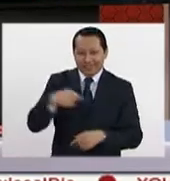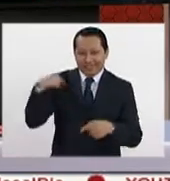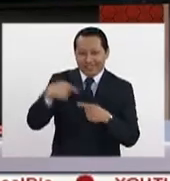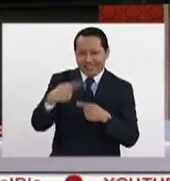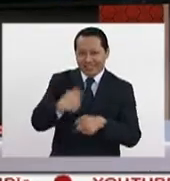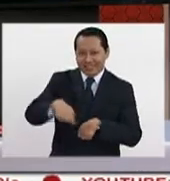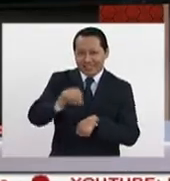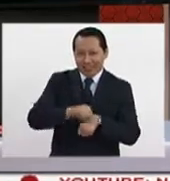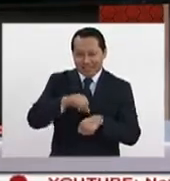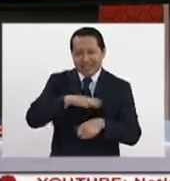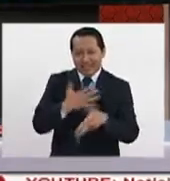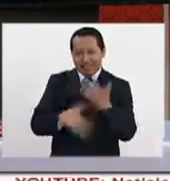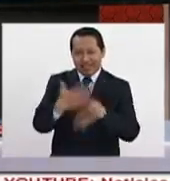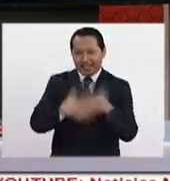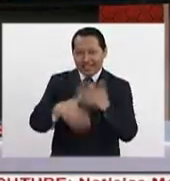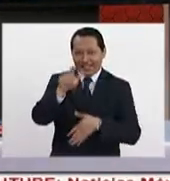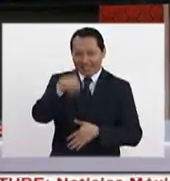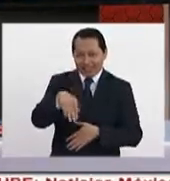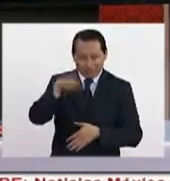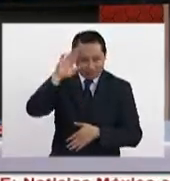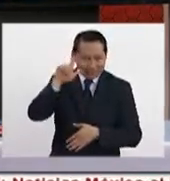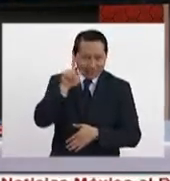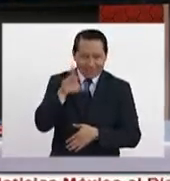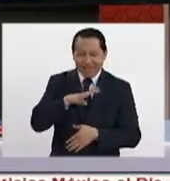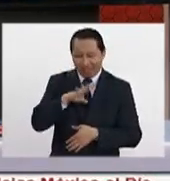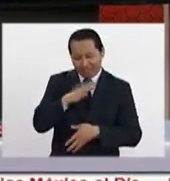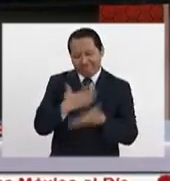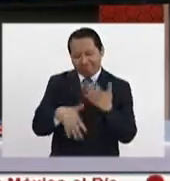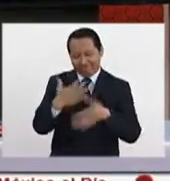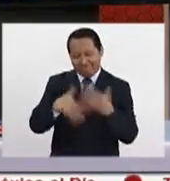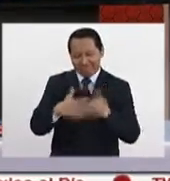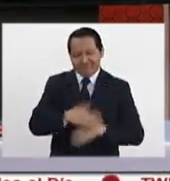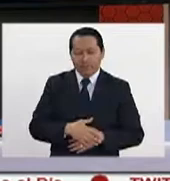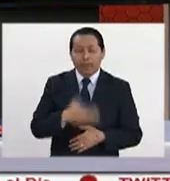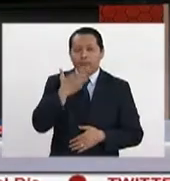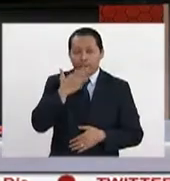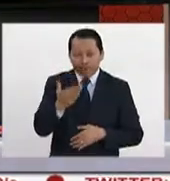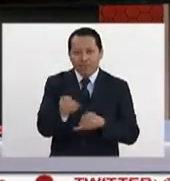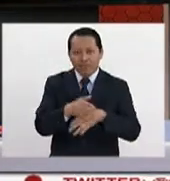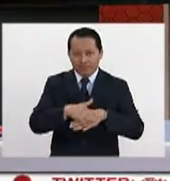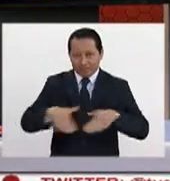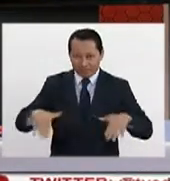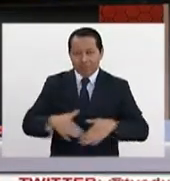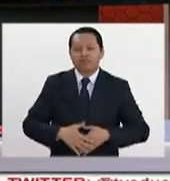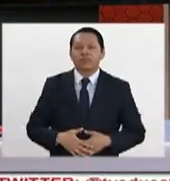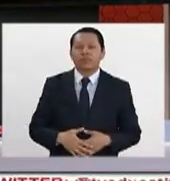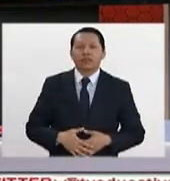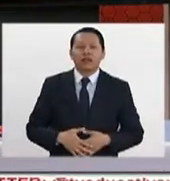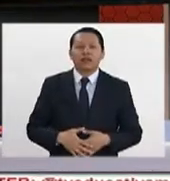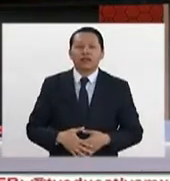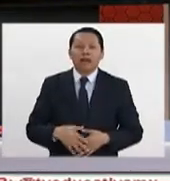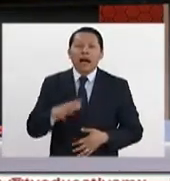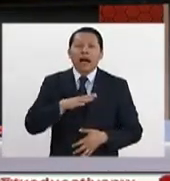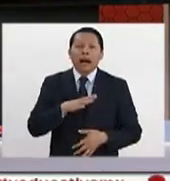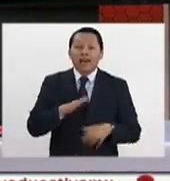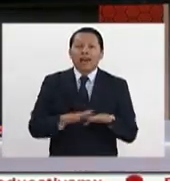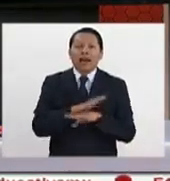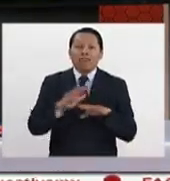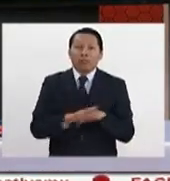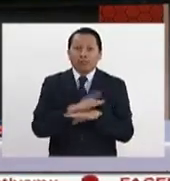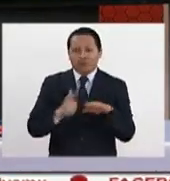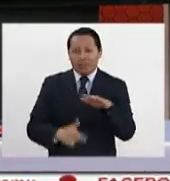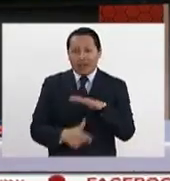nos acompaña con el lenguaje de las señas Miguel González. Vamos a la información. Continúan los cambios en el